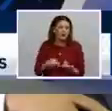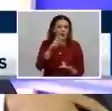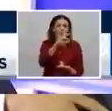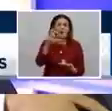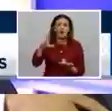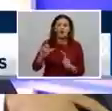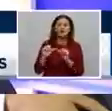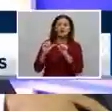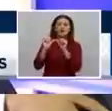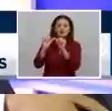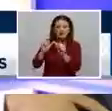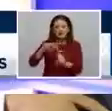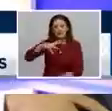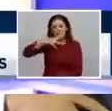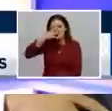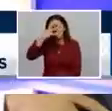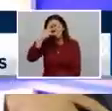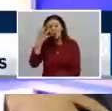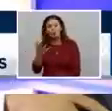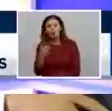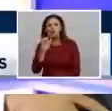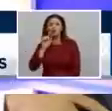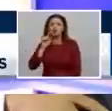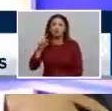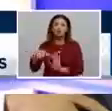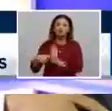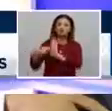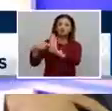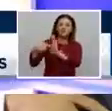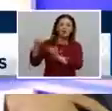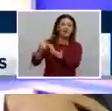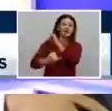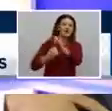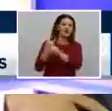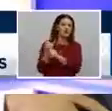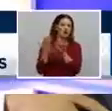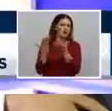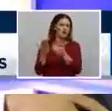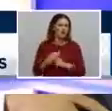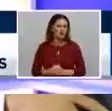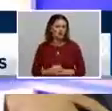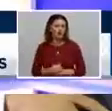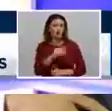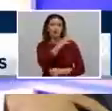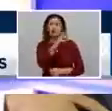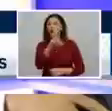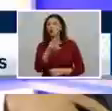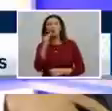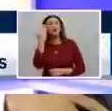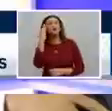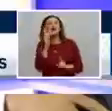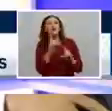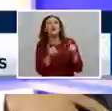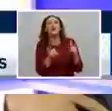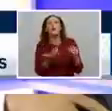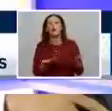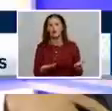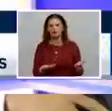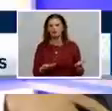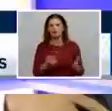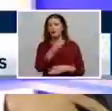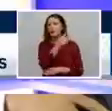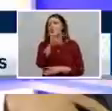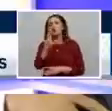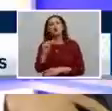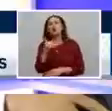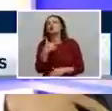sigue siendo vergonzoso en sus papeles internacionalmente, que Costa Rica no sabe a qué juega, Costa Rica